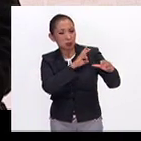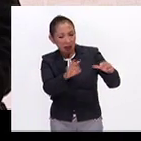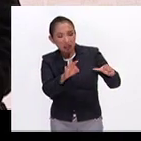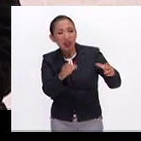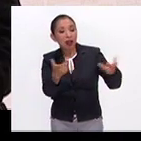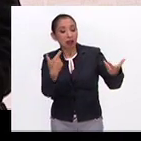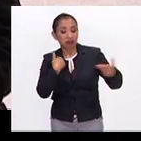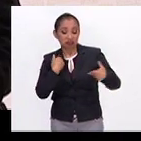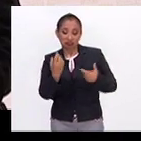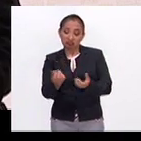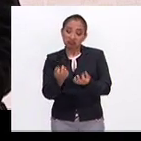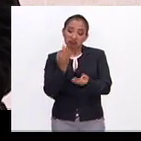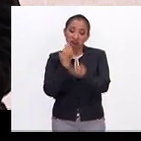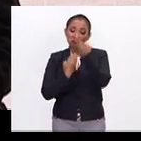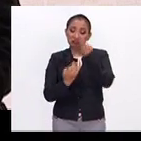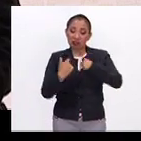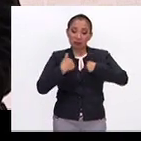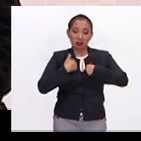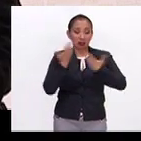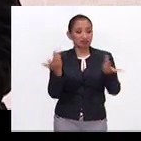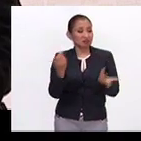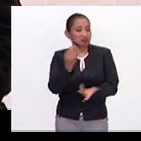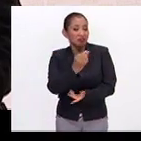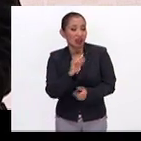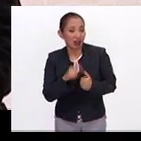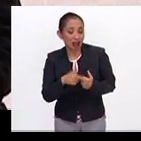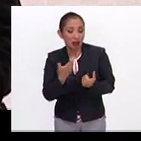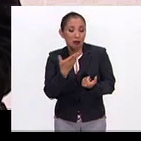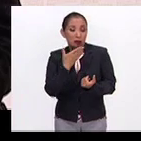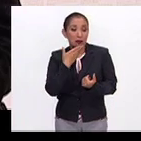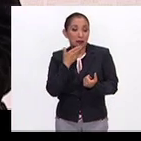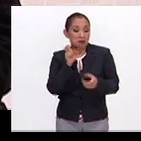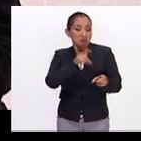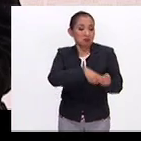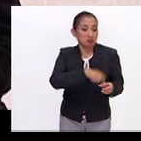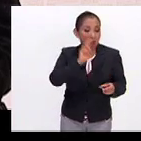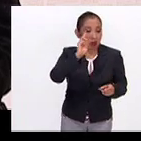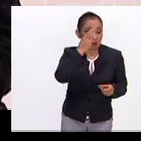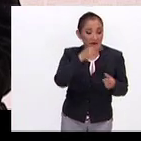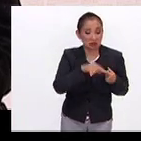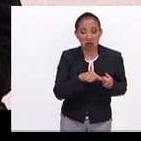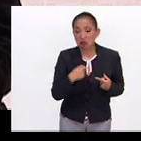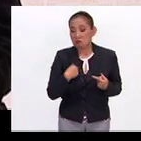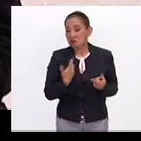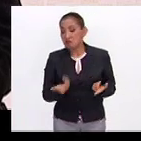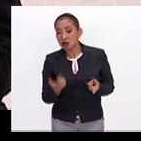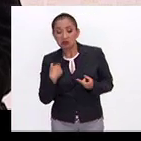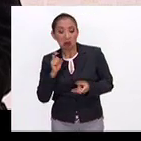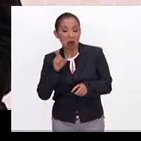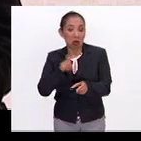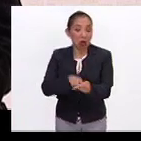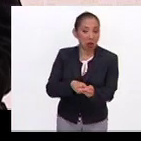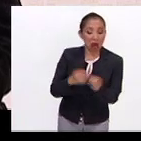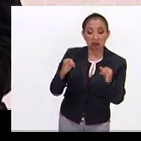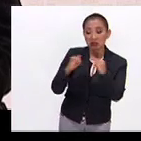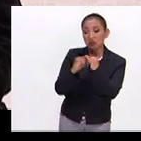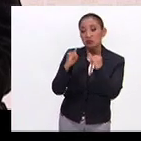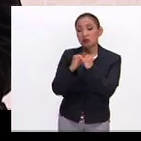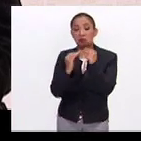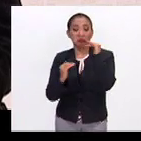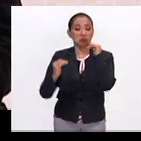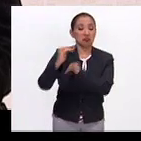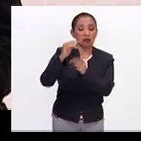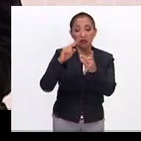perteneces a la universidad, perteneces a las instituciones, pagan tu salario, garantizan tu